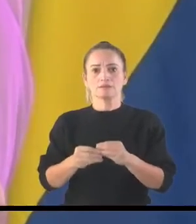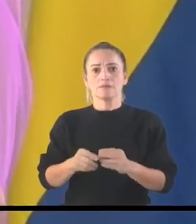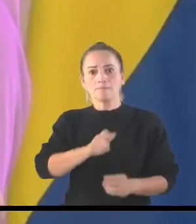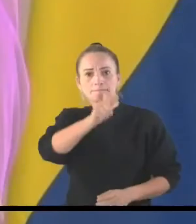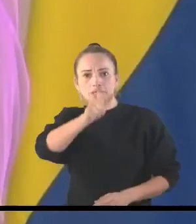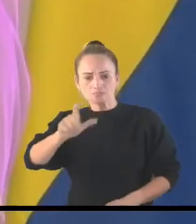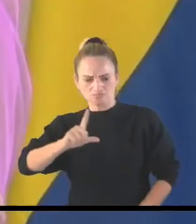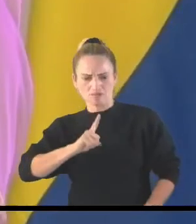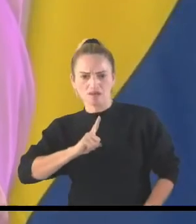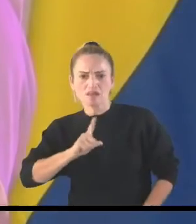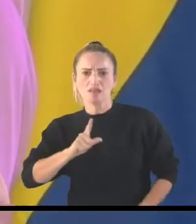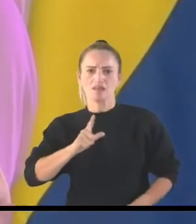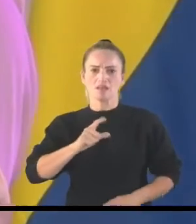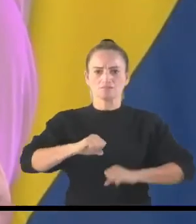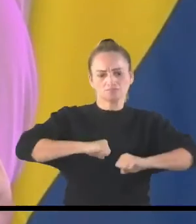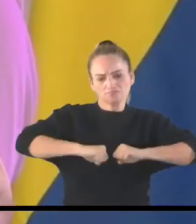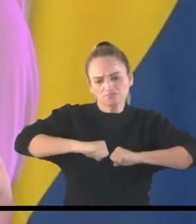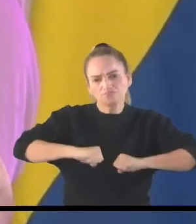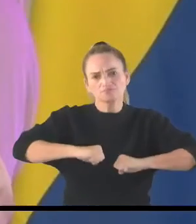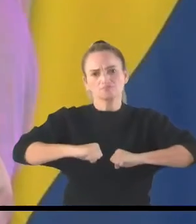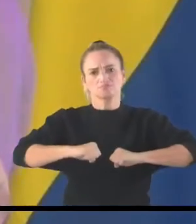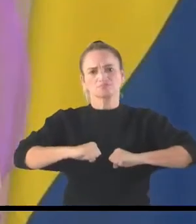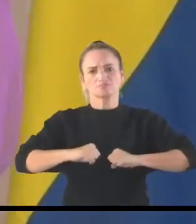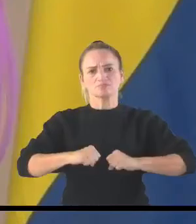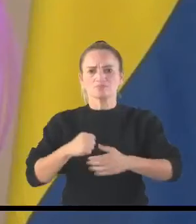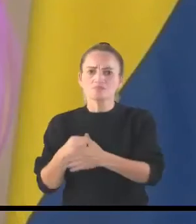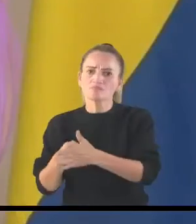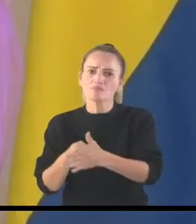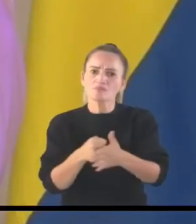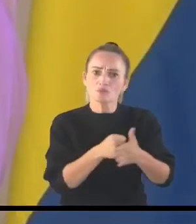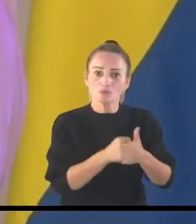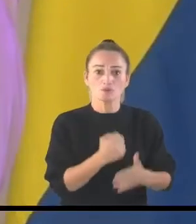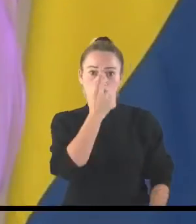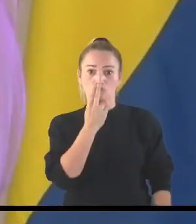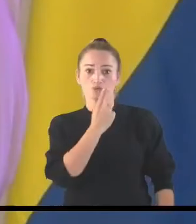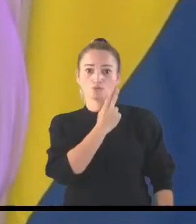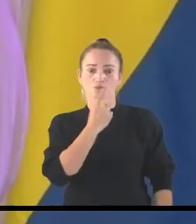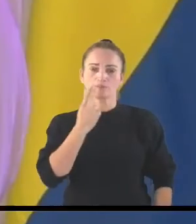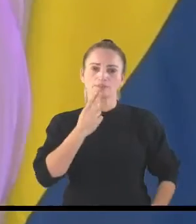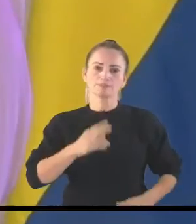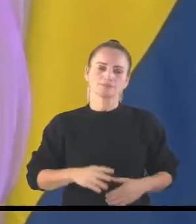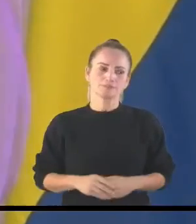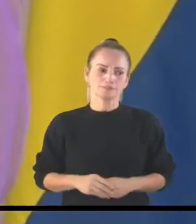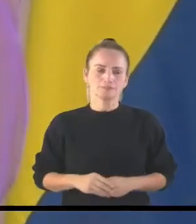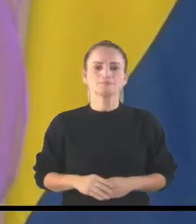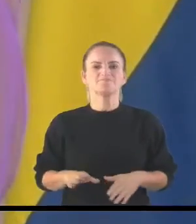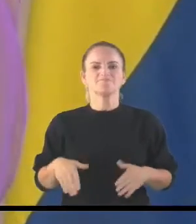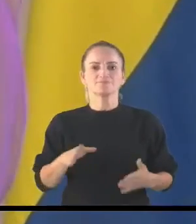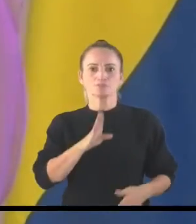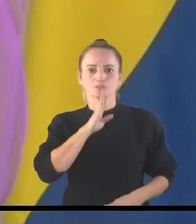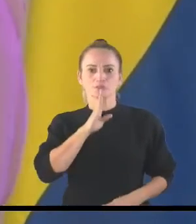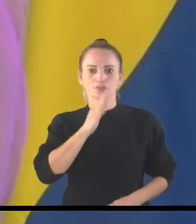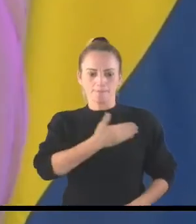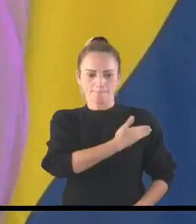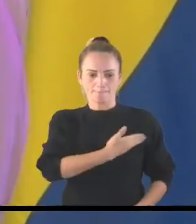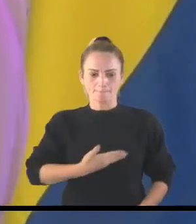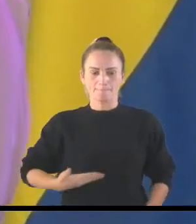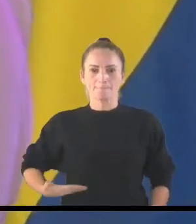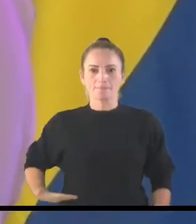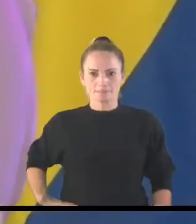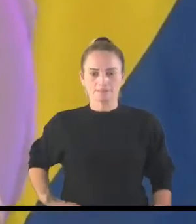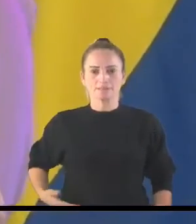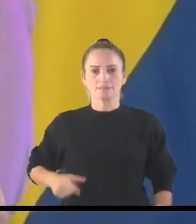el esfuerzo y el compromiso que hizo el presidente